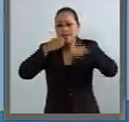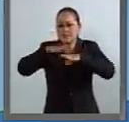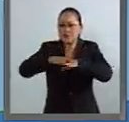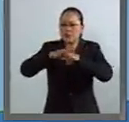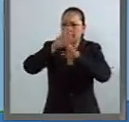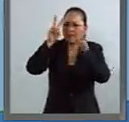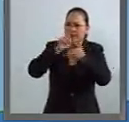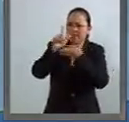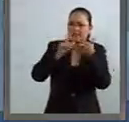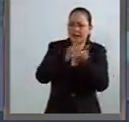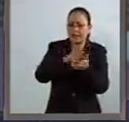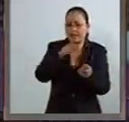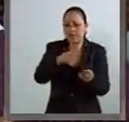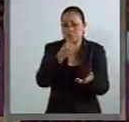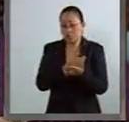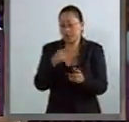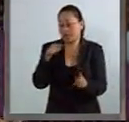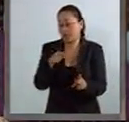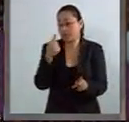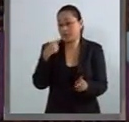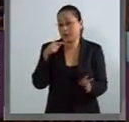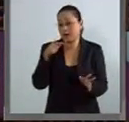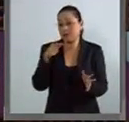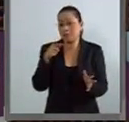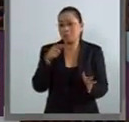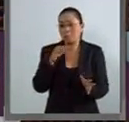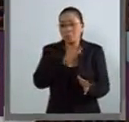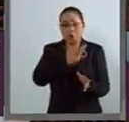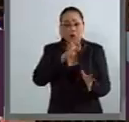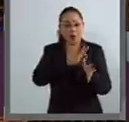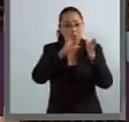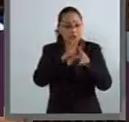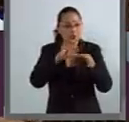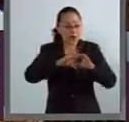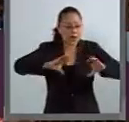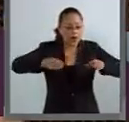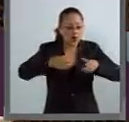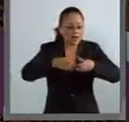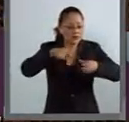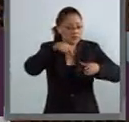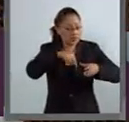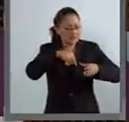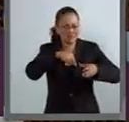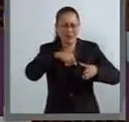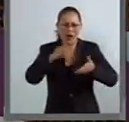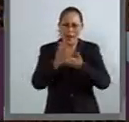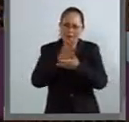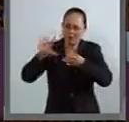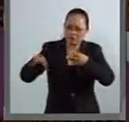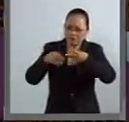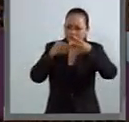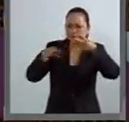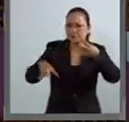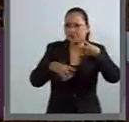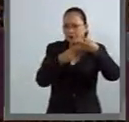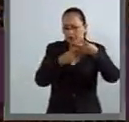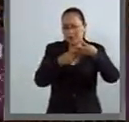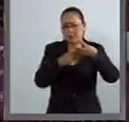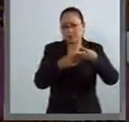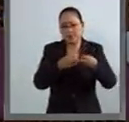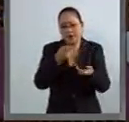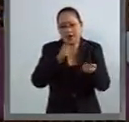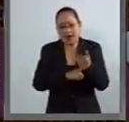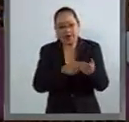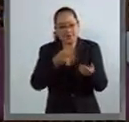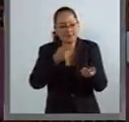decir, va más allá no solo de lo que se habla en los congresos, de las discusiones acaloradas